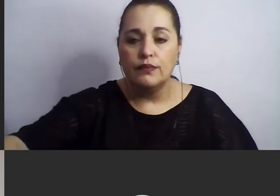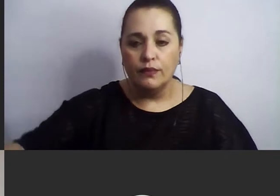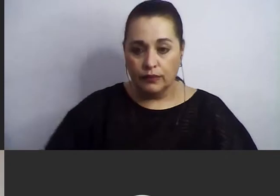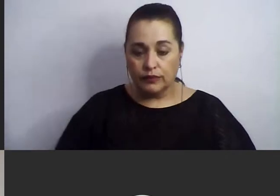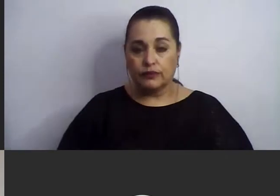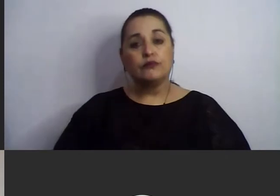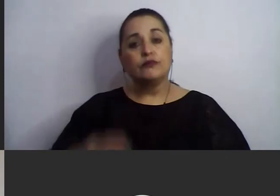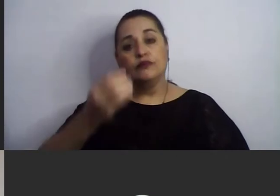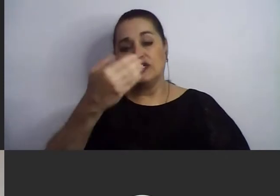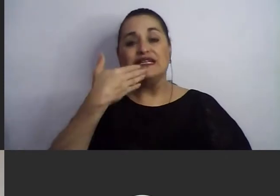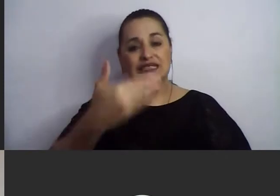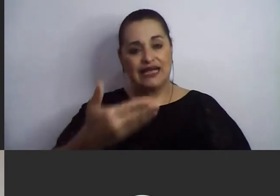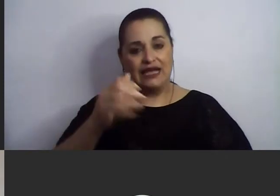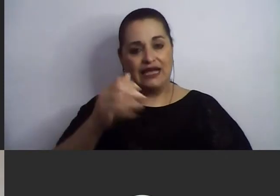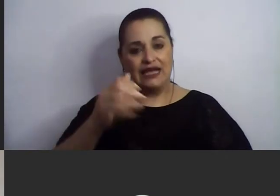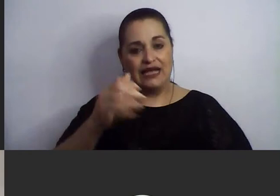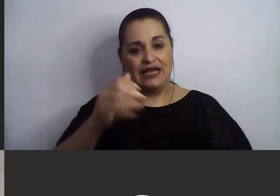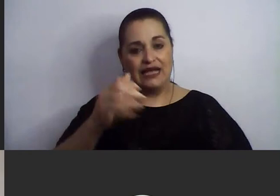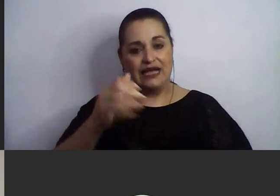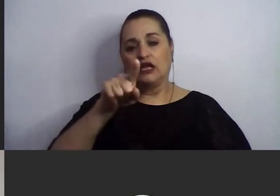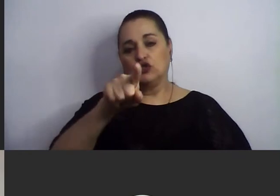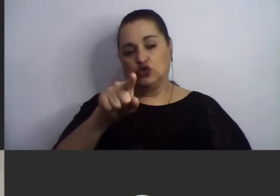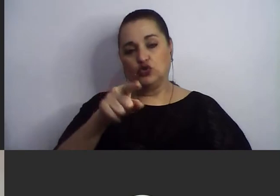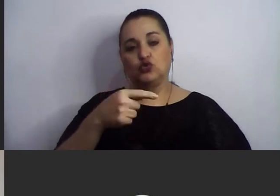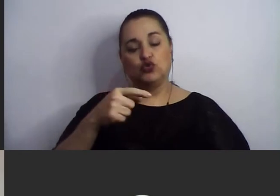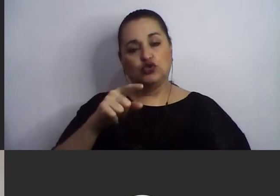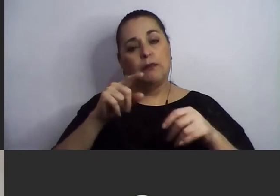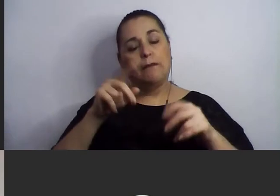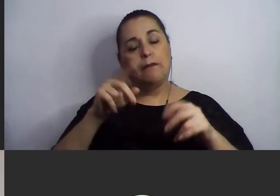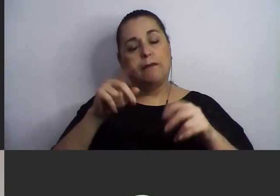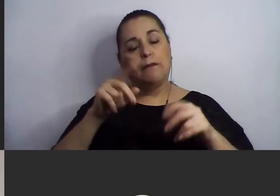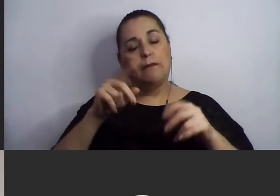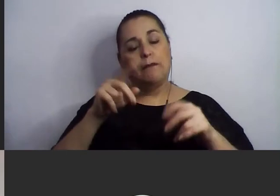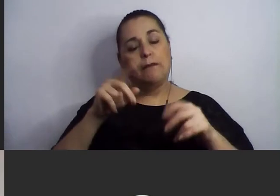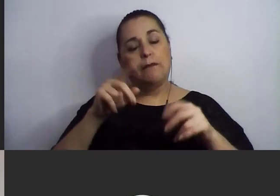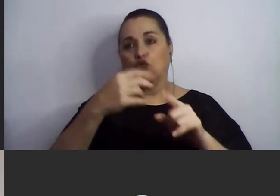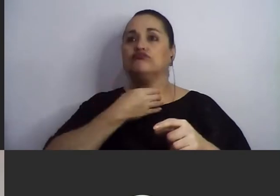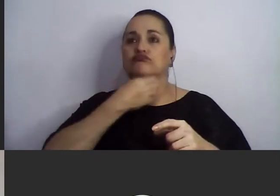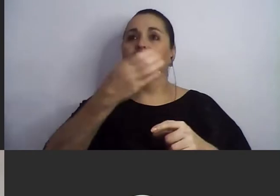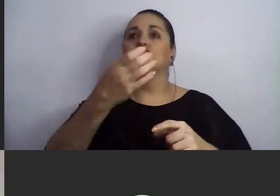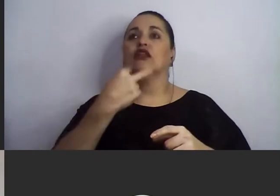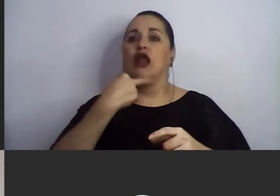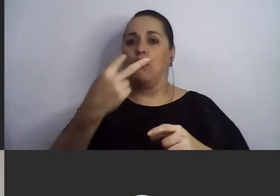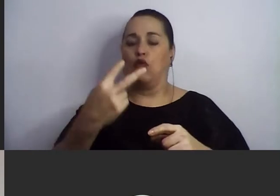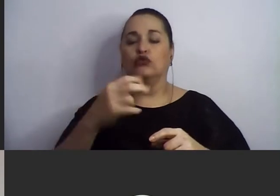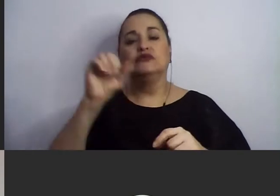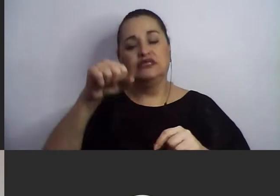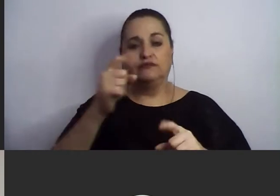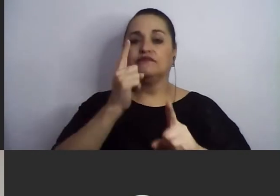muchísimas gracias doña Ana por su intervención y por elevar la voz efectivamente